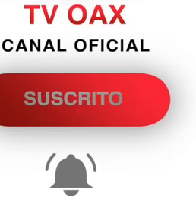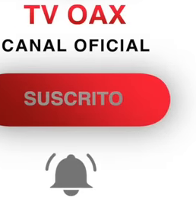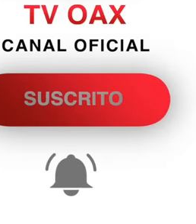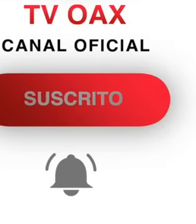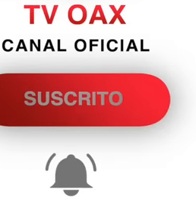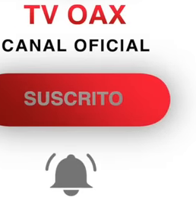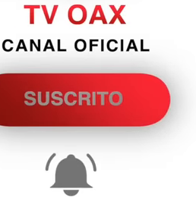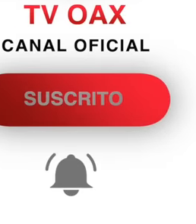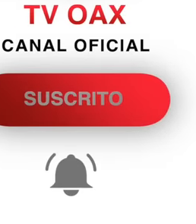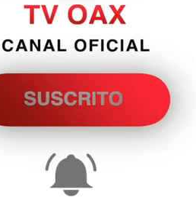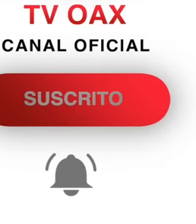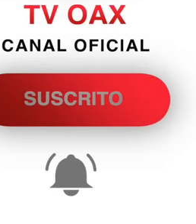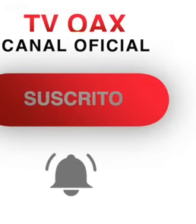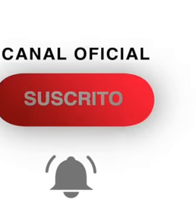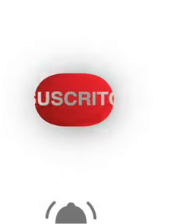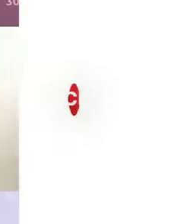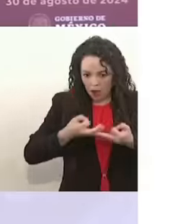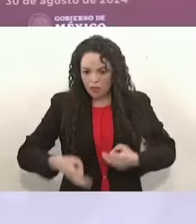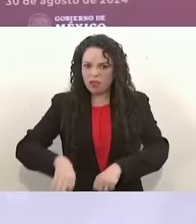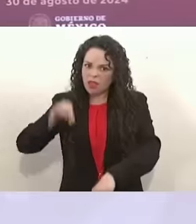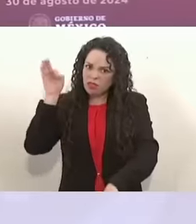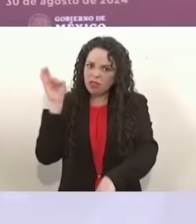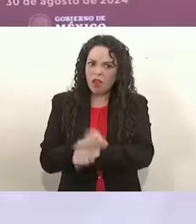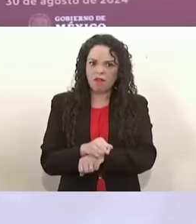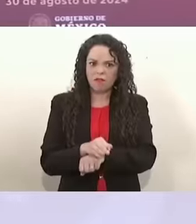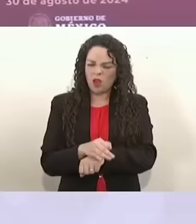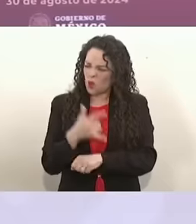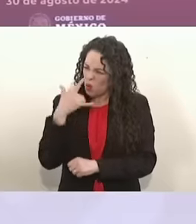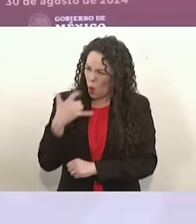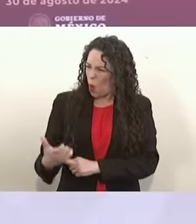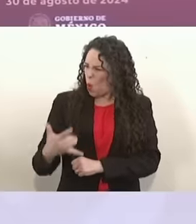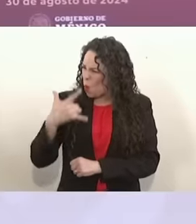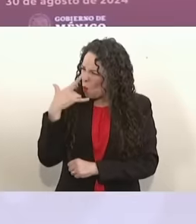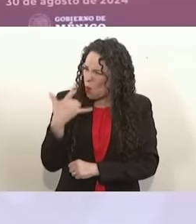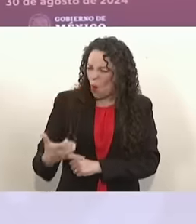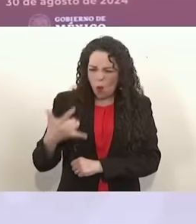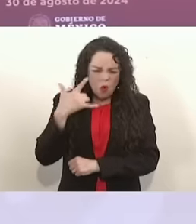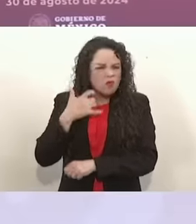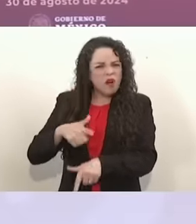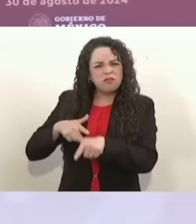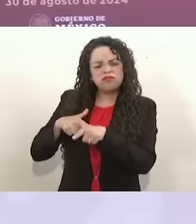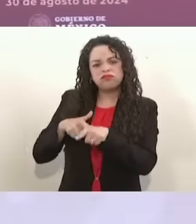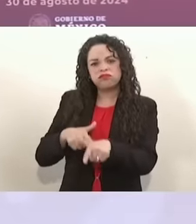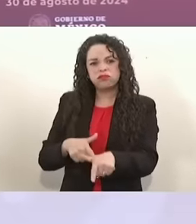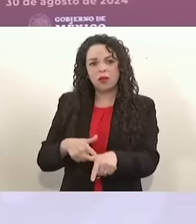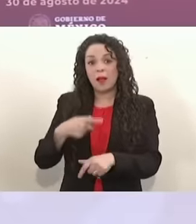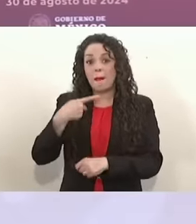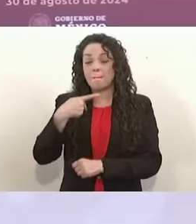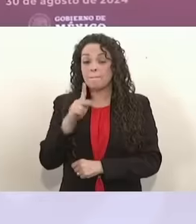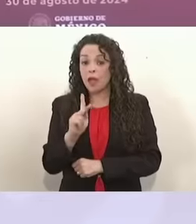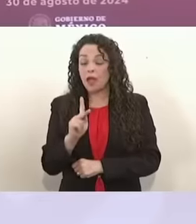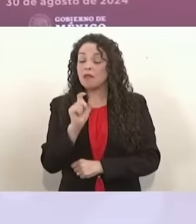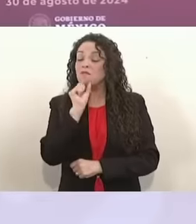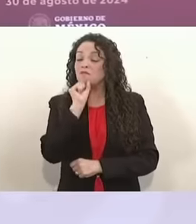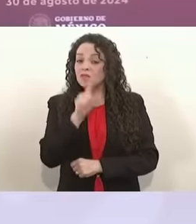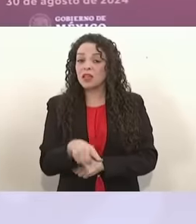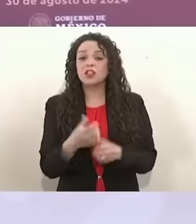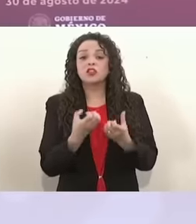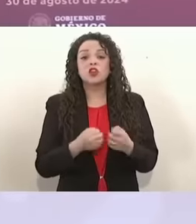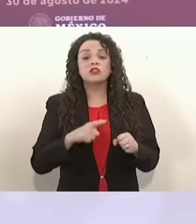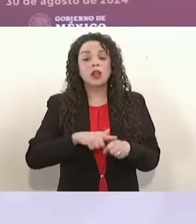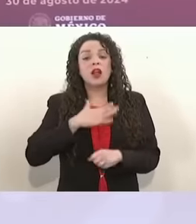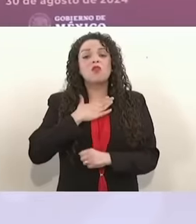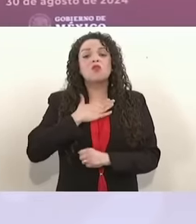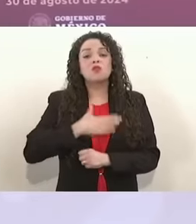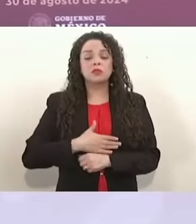la tierra y de su territorio. Pero también la justicia social, porque todo